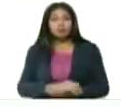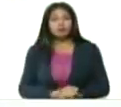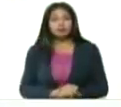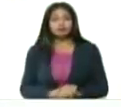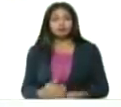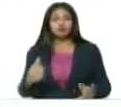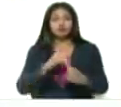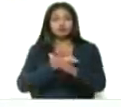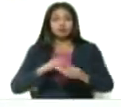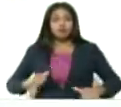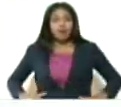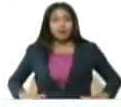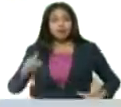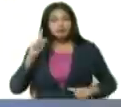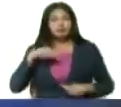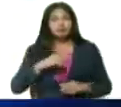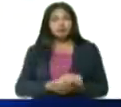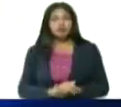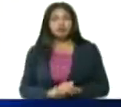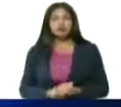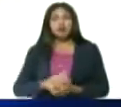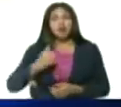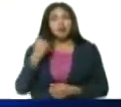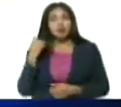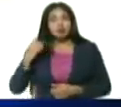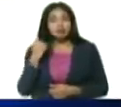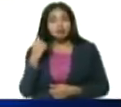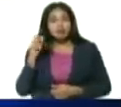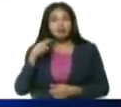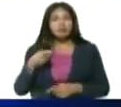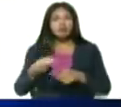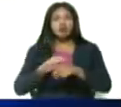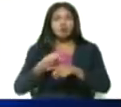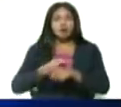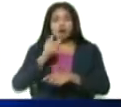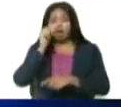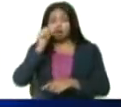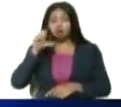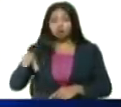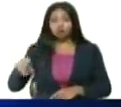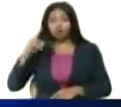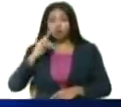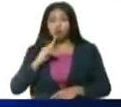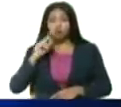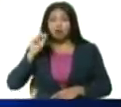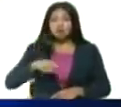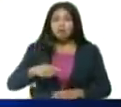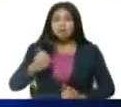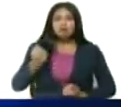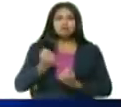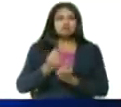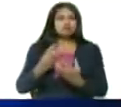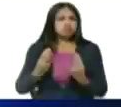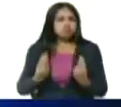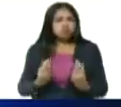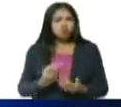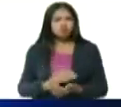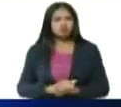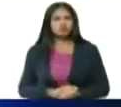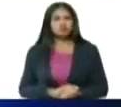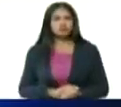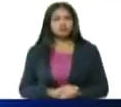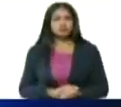Armada Nacional Bolivariana, la policía, el gobernador, compañero Justo Noguera